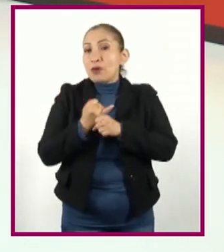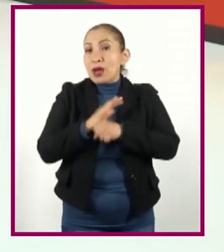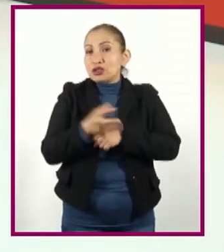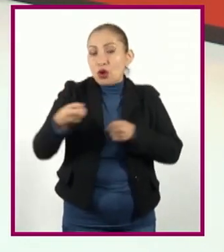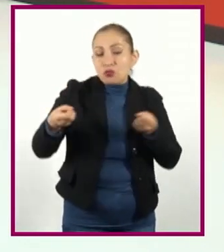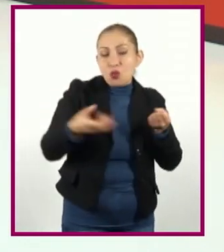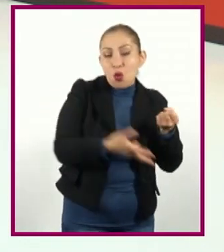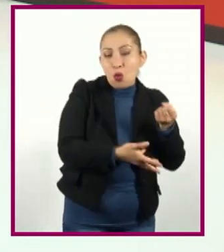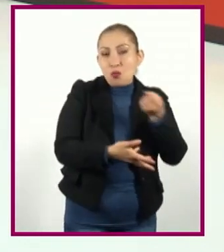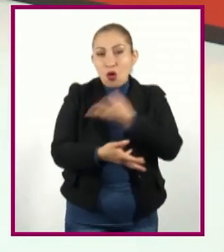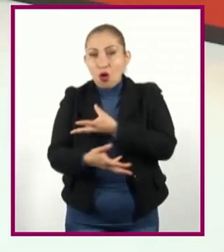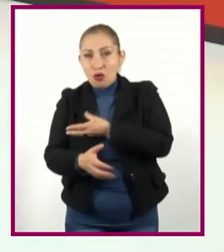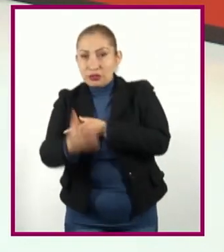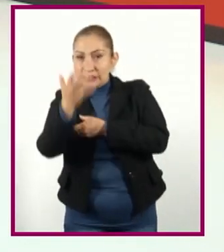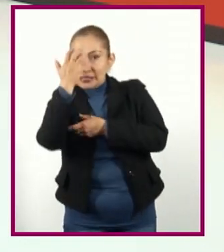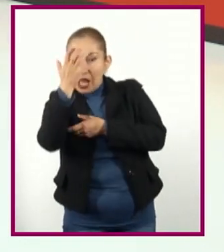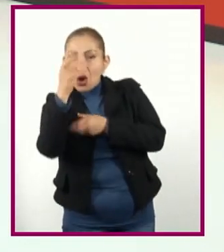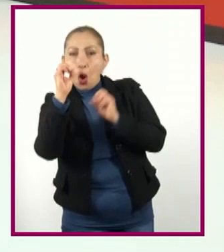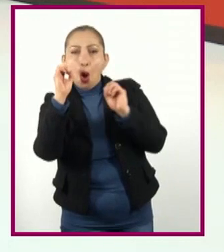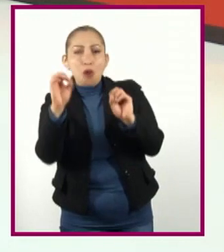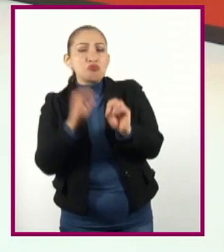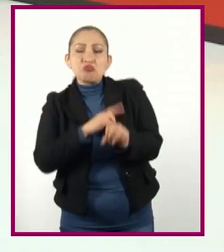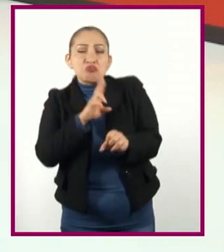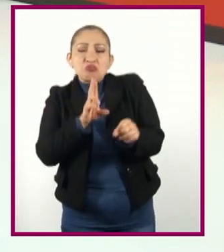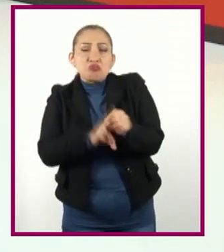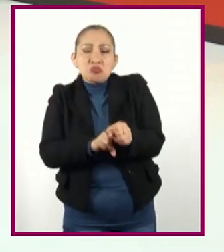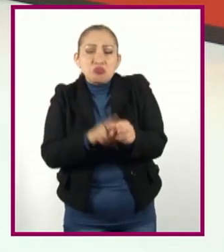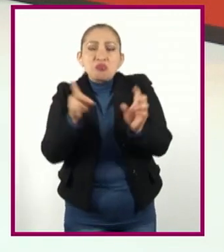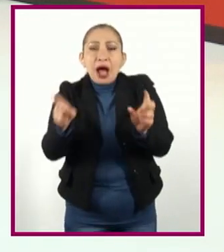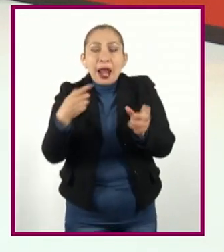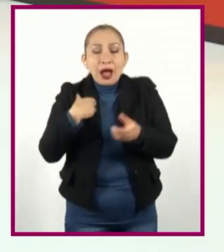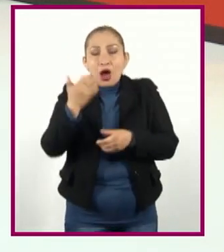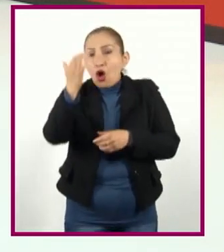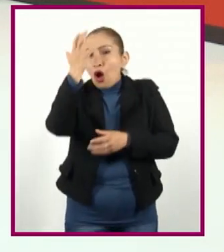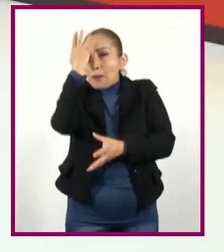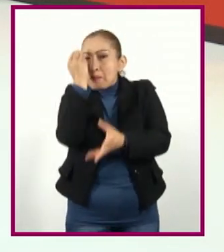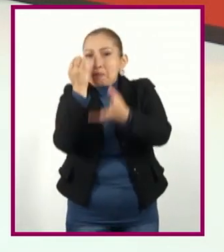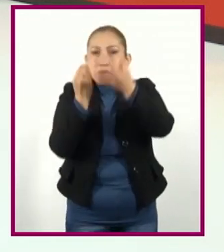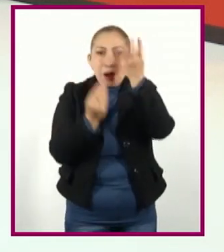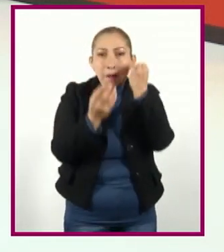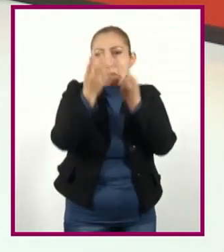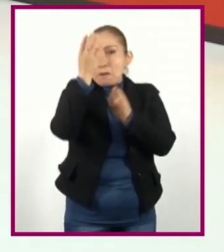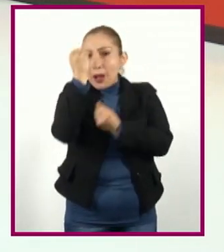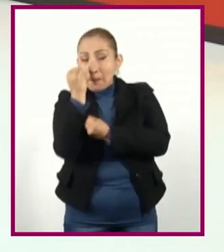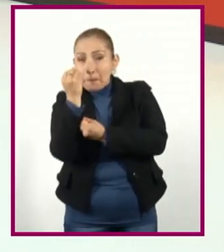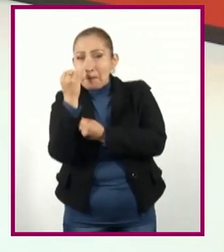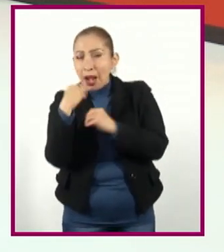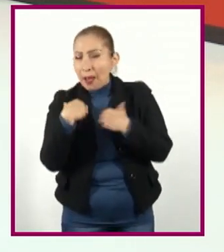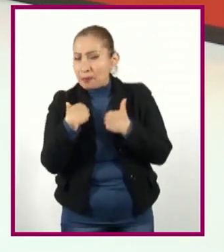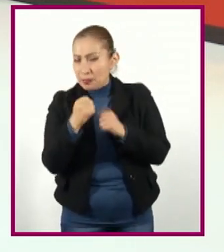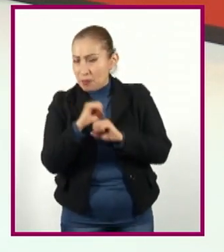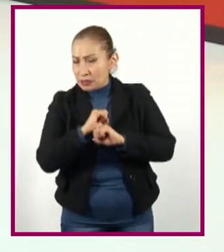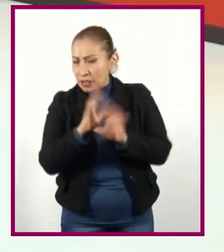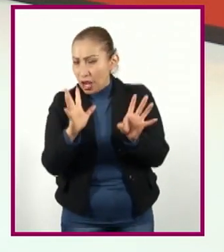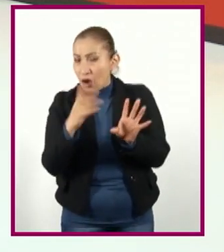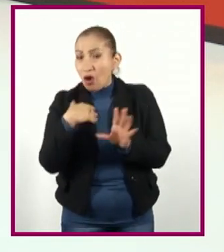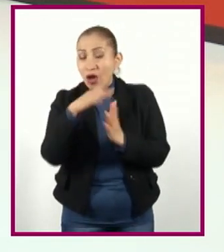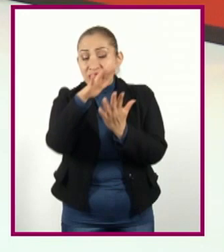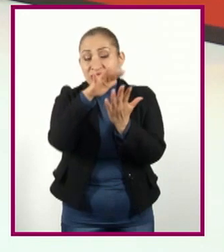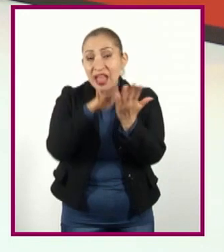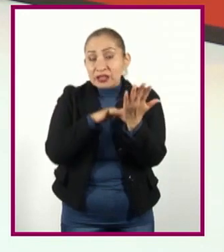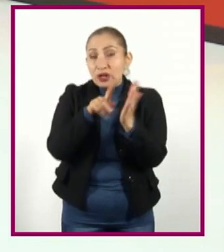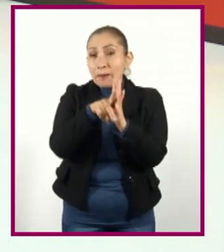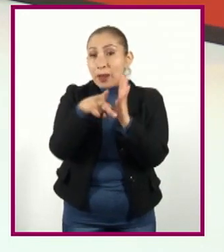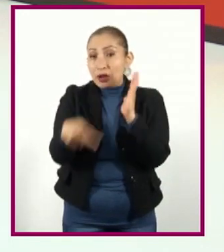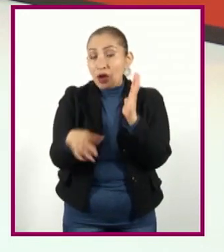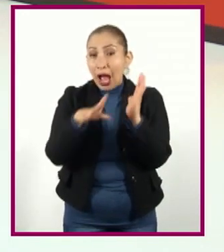y representan un apoyo para la investigación y la acumulación de conocimiento. Para entenderlos mejor, los textos periodísticos